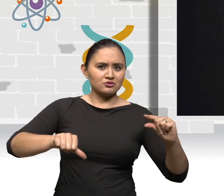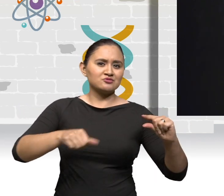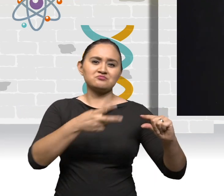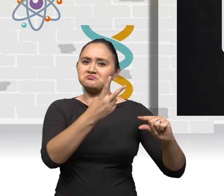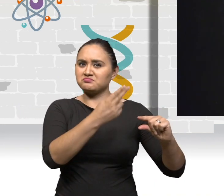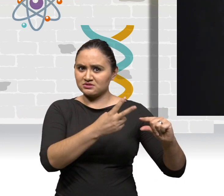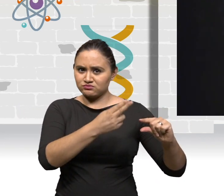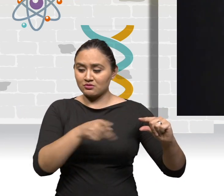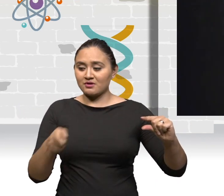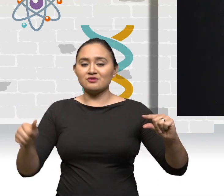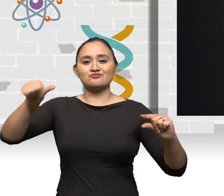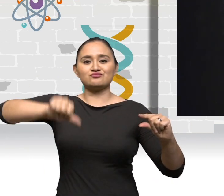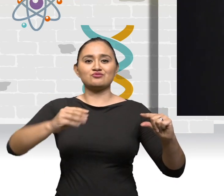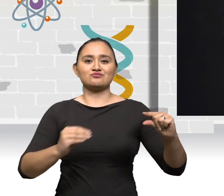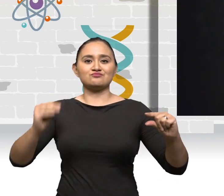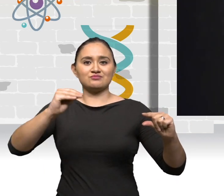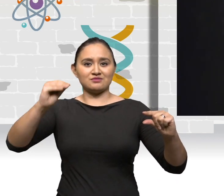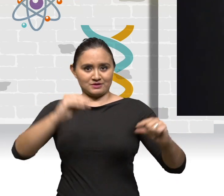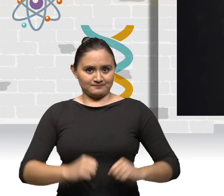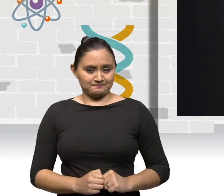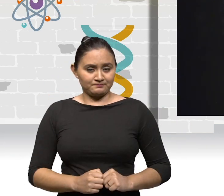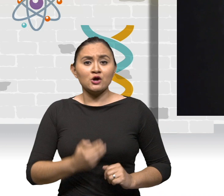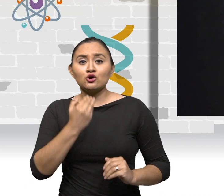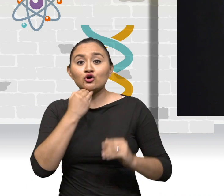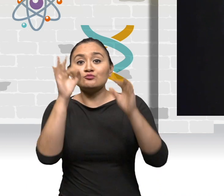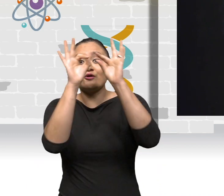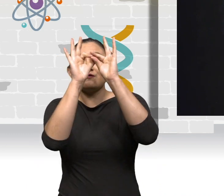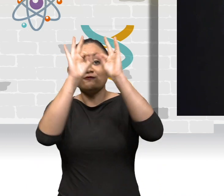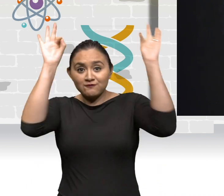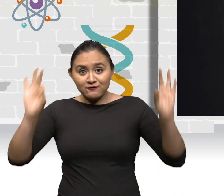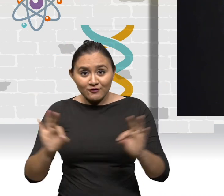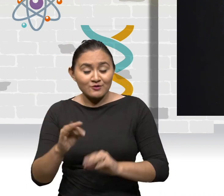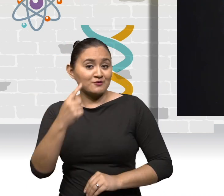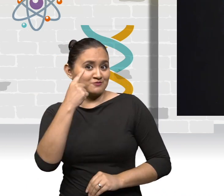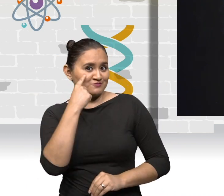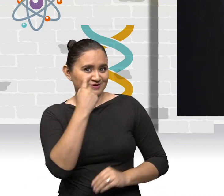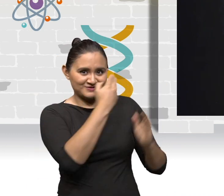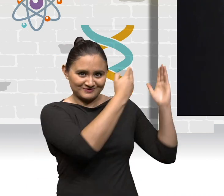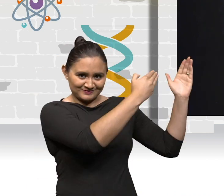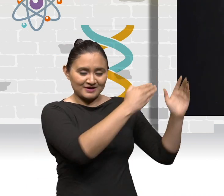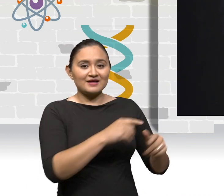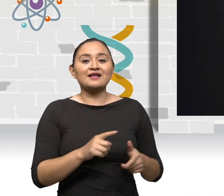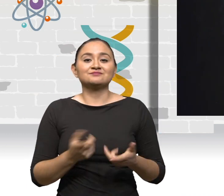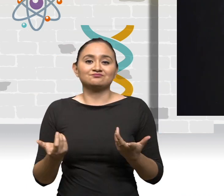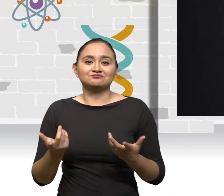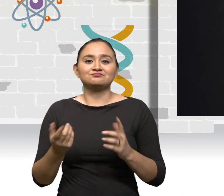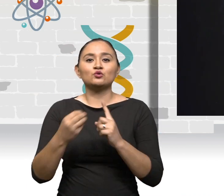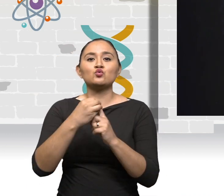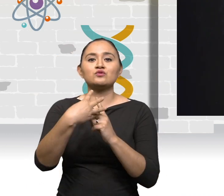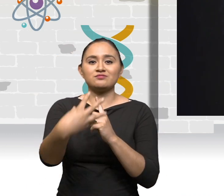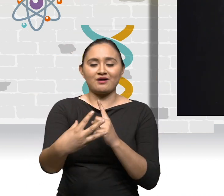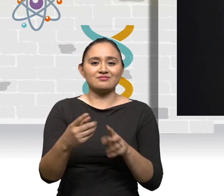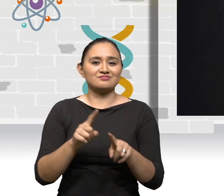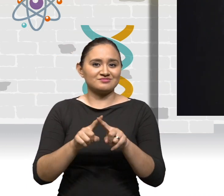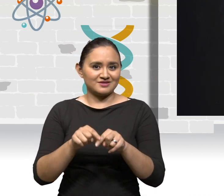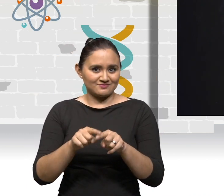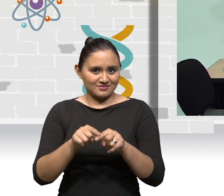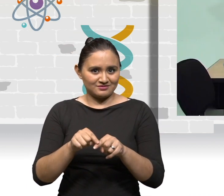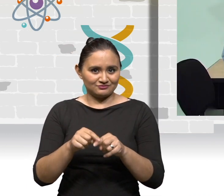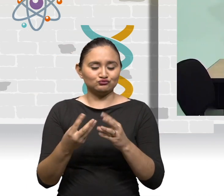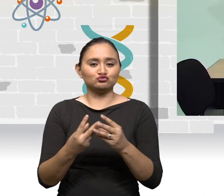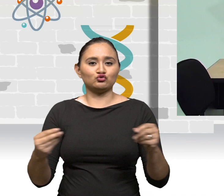puede calcularse a partir de cualquiera de las siguientes ecuaciones. Esto dependerá de las unidades de concentración que conocemos de la solución